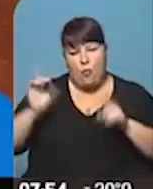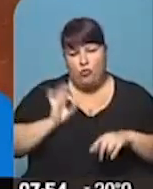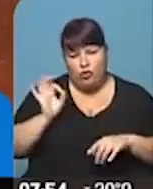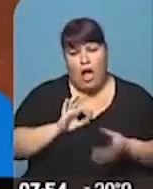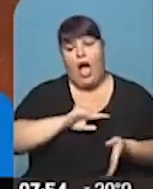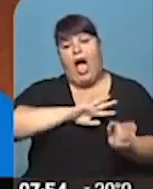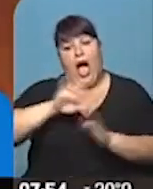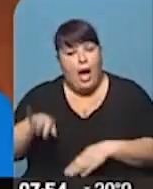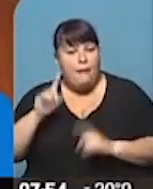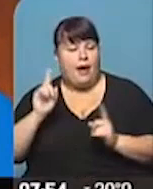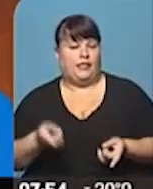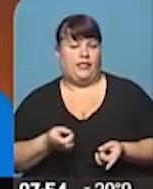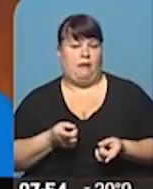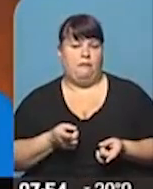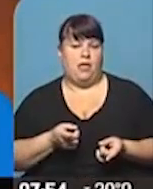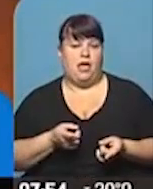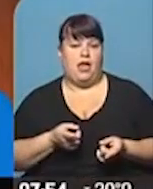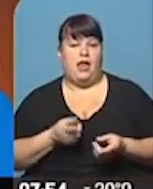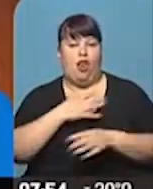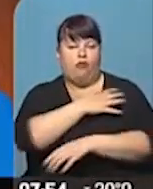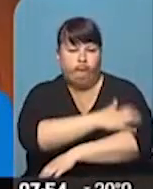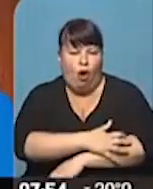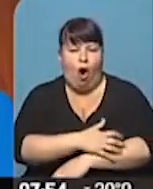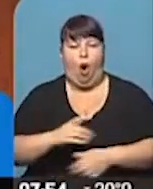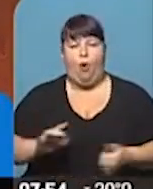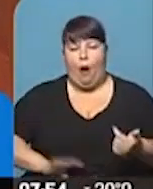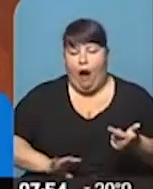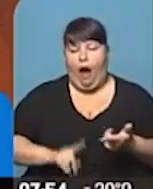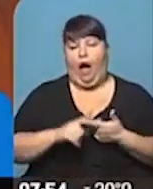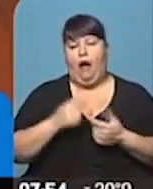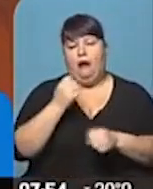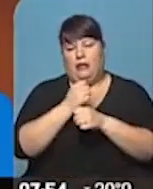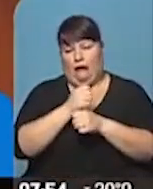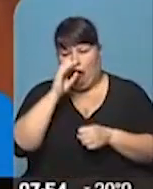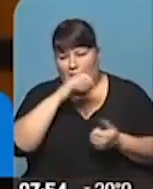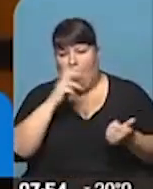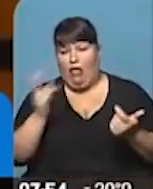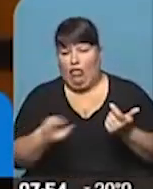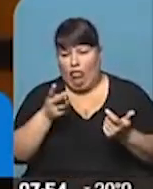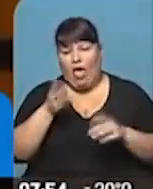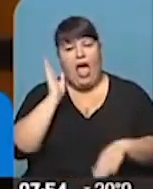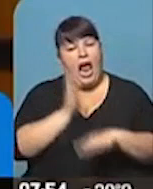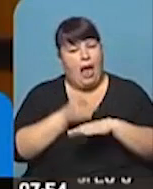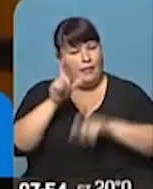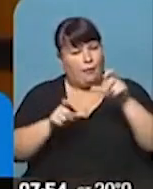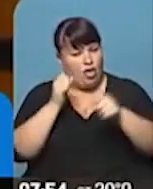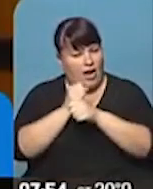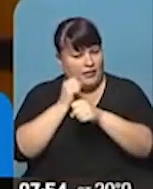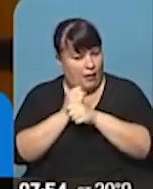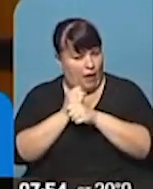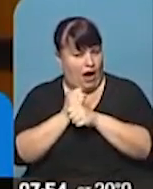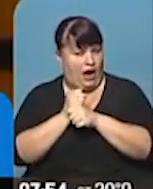por otro lado la miseria, la precarización laboral, un 50% de los trabajadores